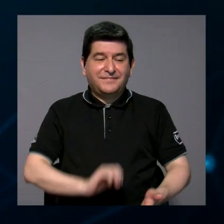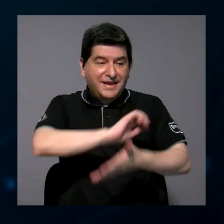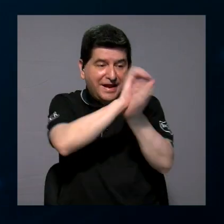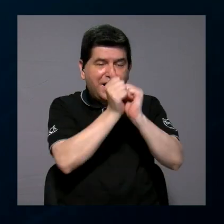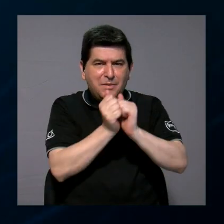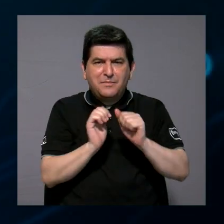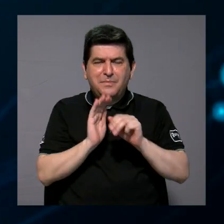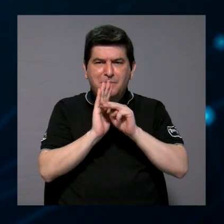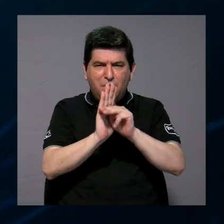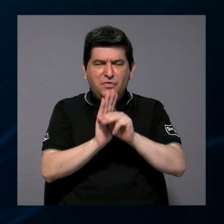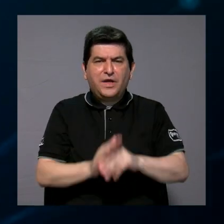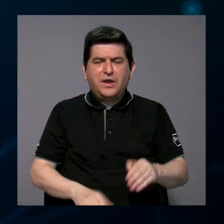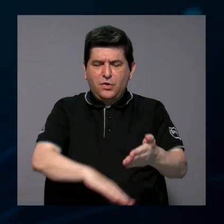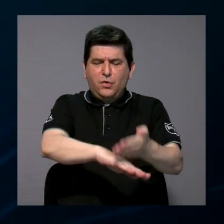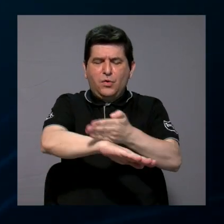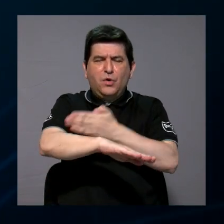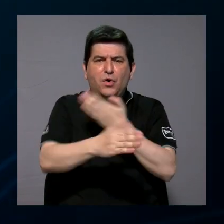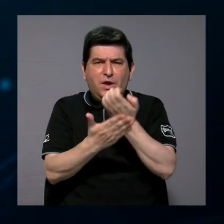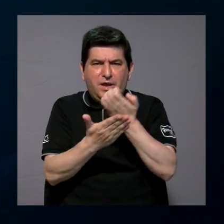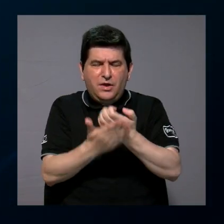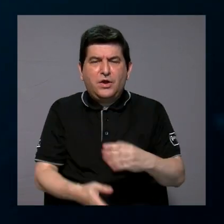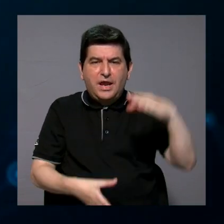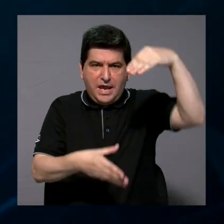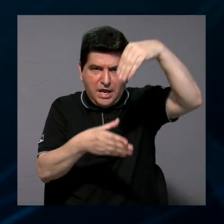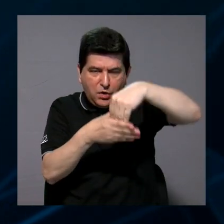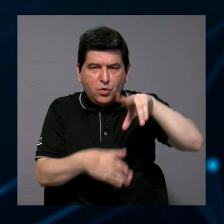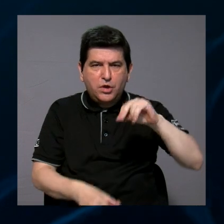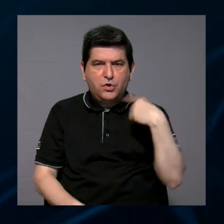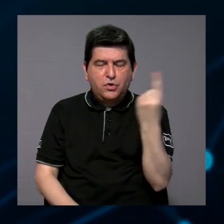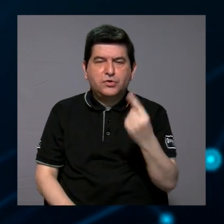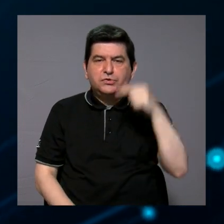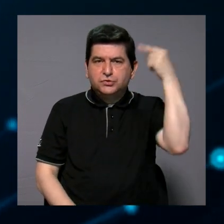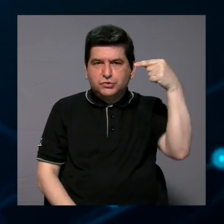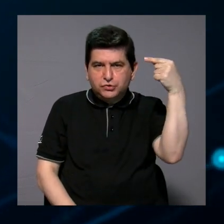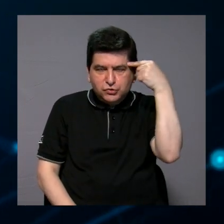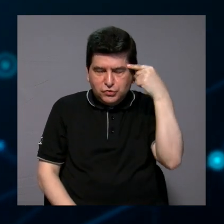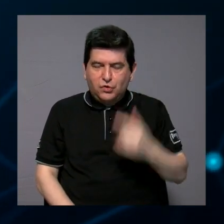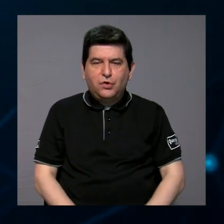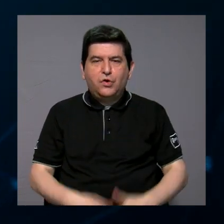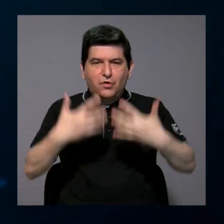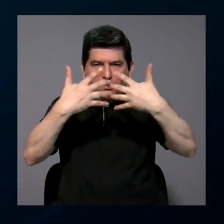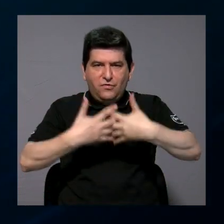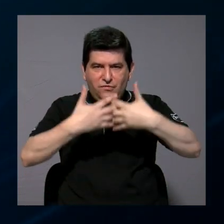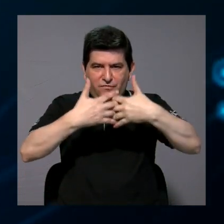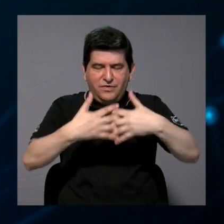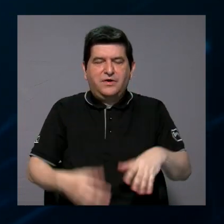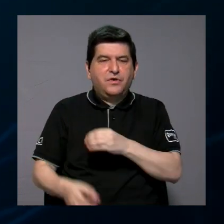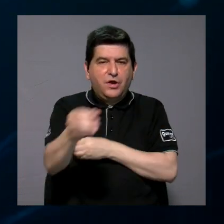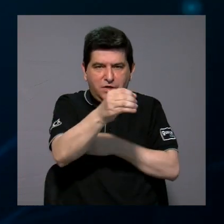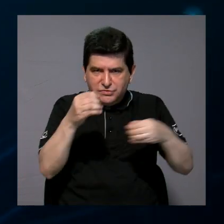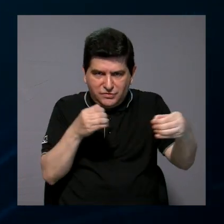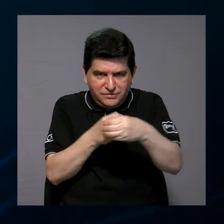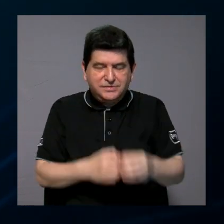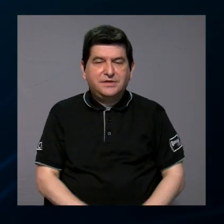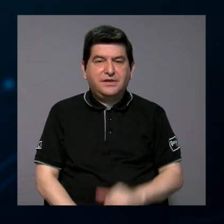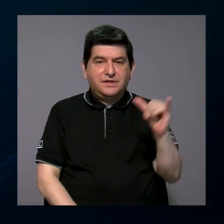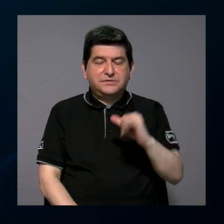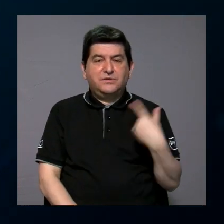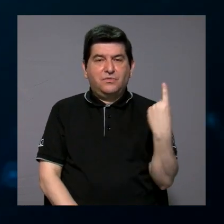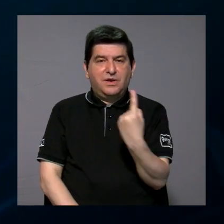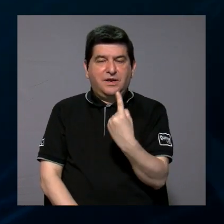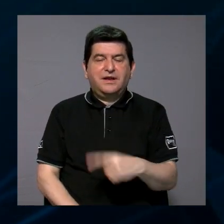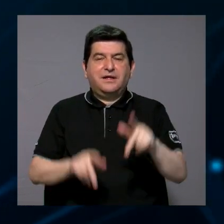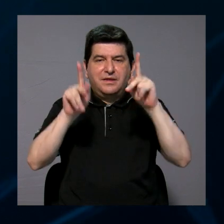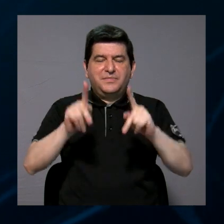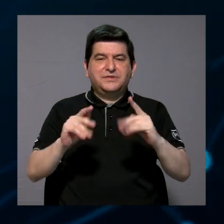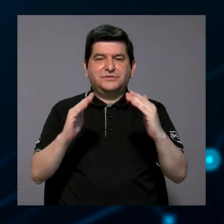El cambio en el modelo de crecimiento económico debe involucrar no solo al gobierno, las fábricas o despachos, sino también a